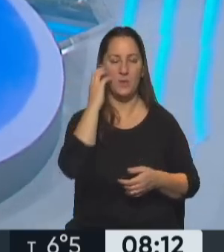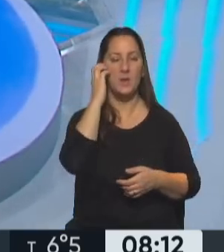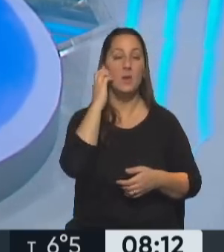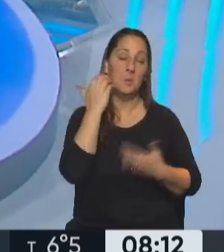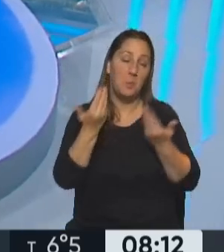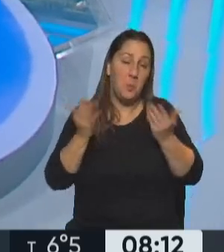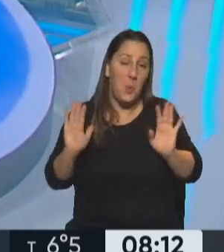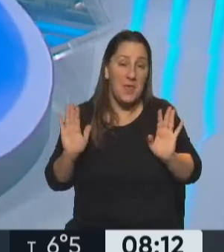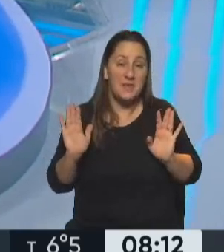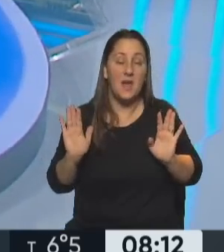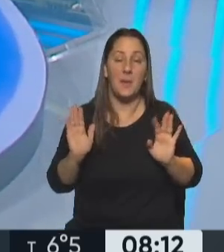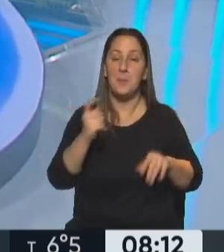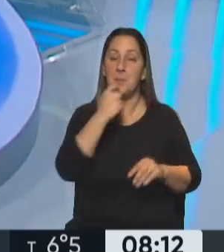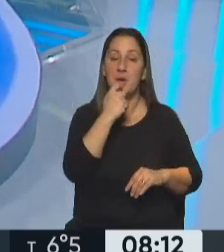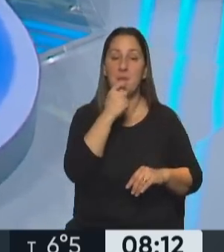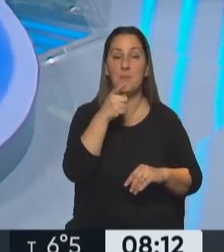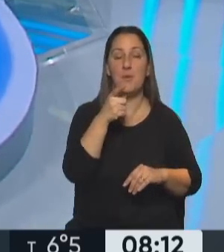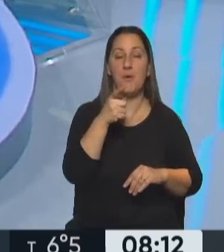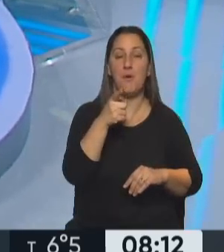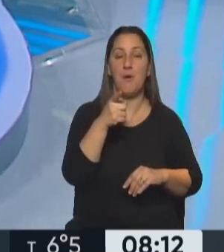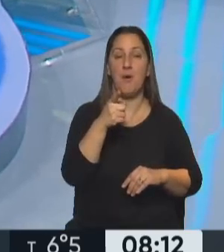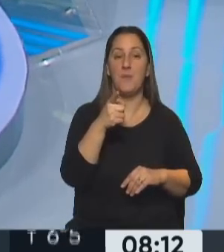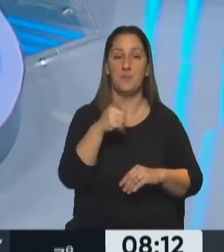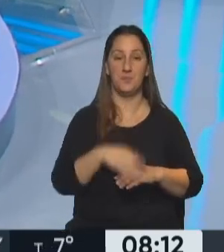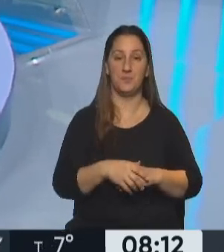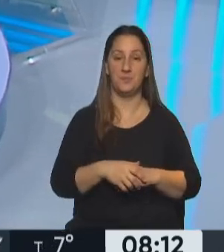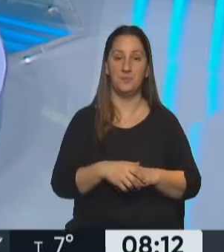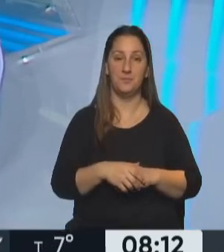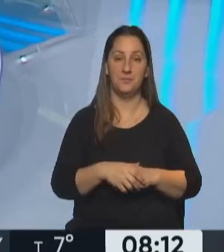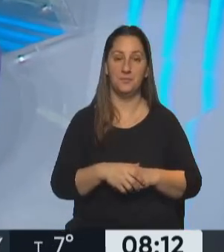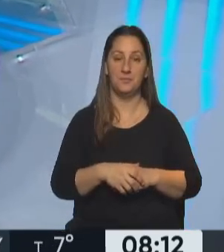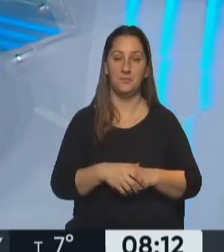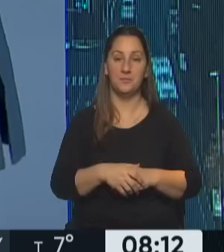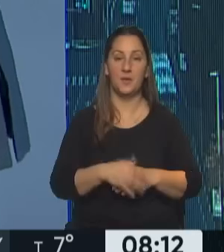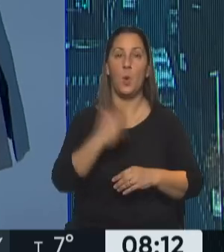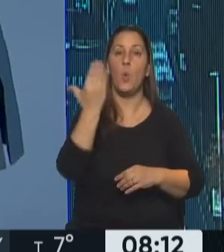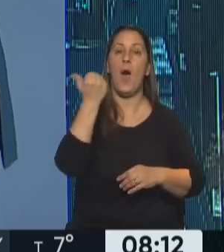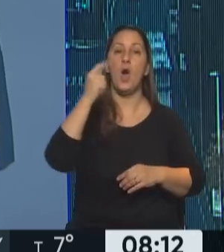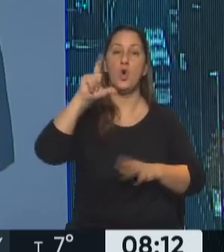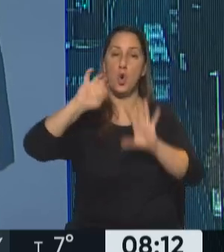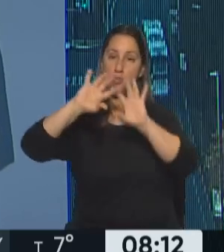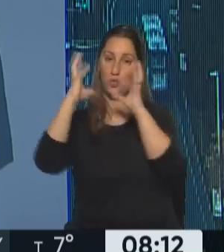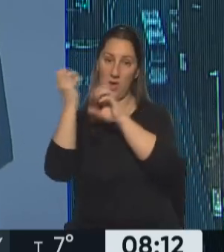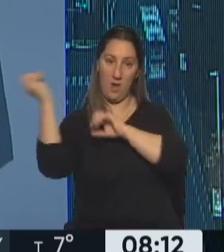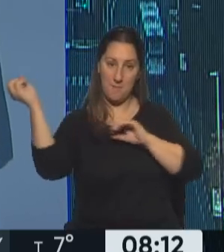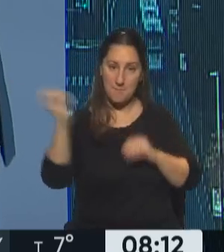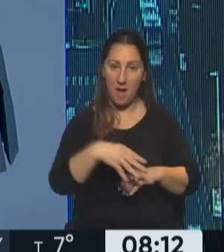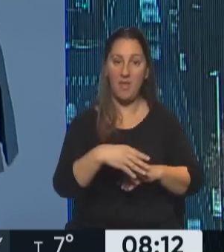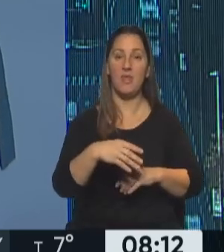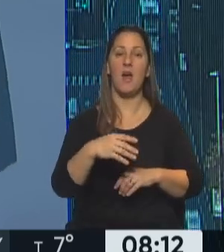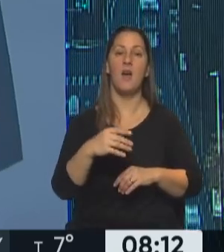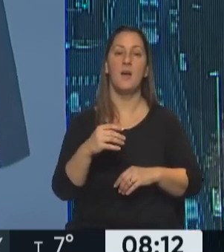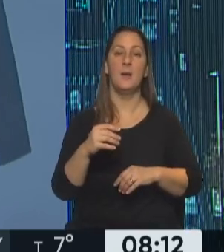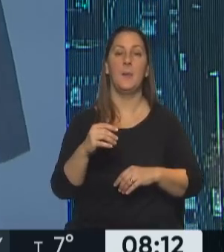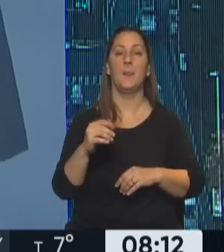ser que lleguen, de hecho llegan los fondos del Banco Mundial, llegan los fondos, no son los 500,